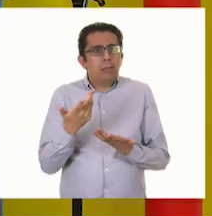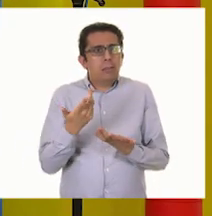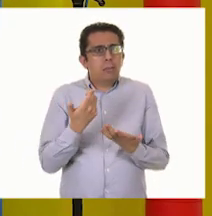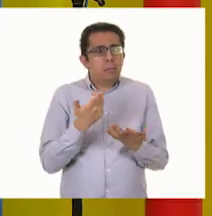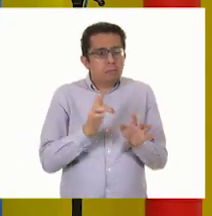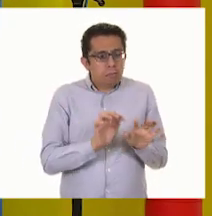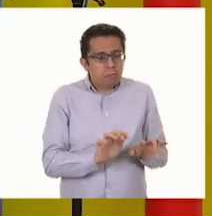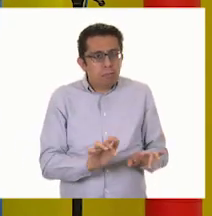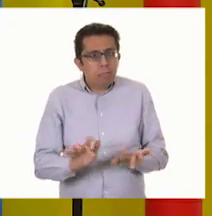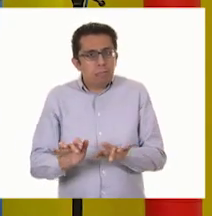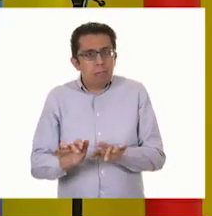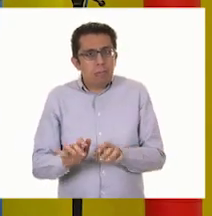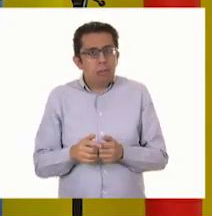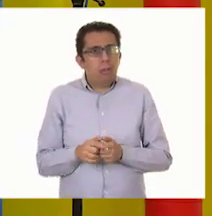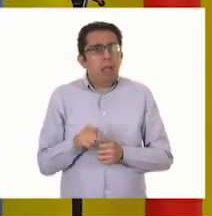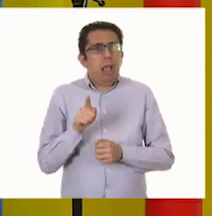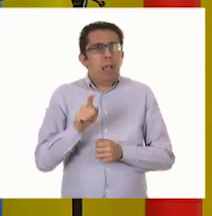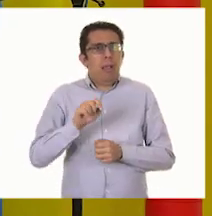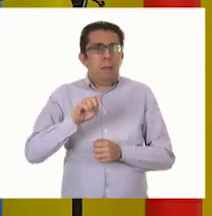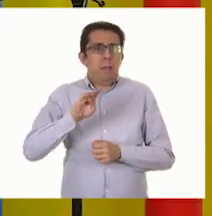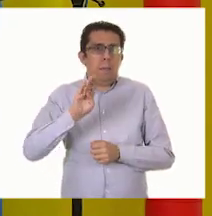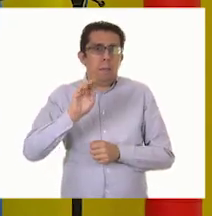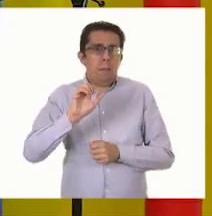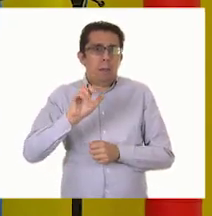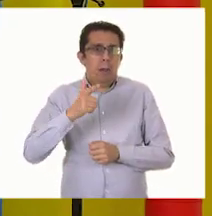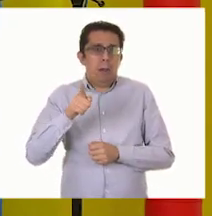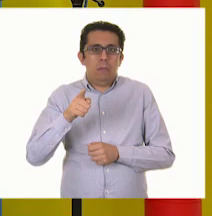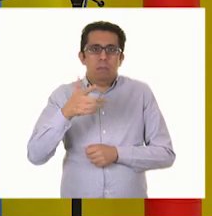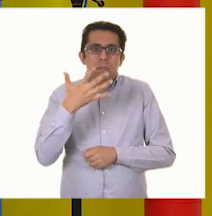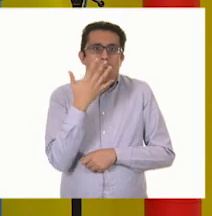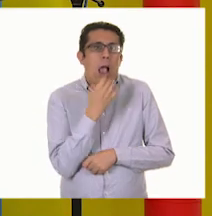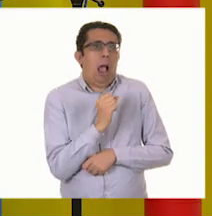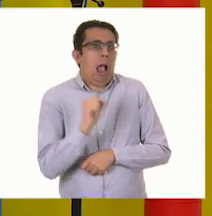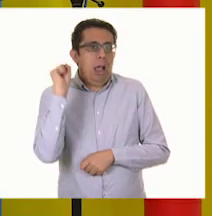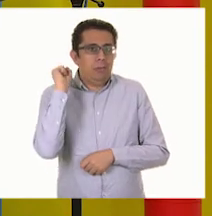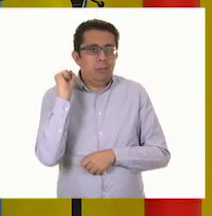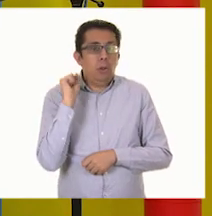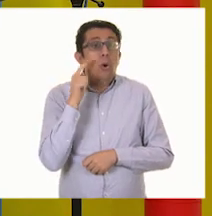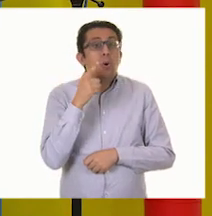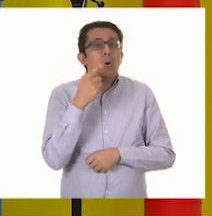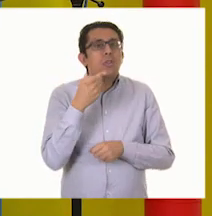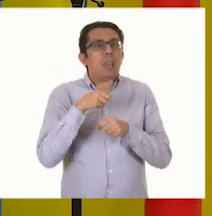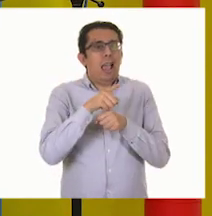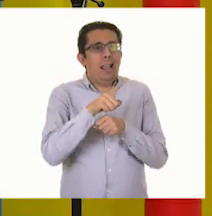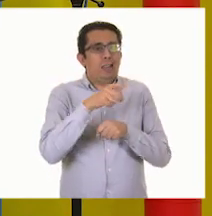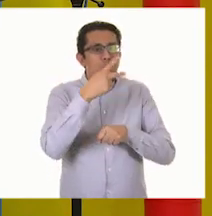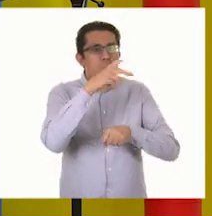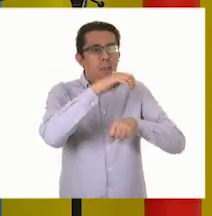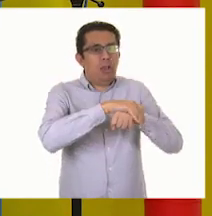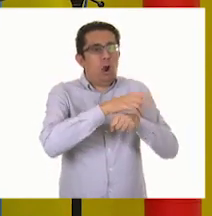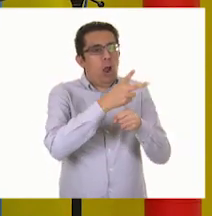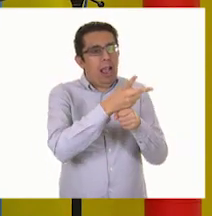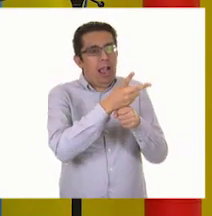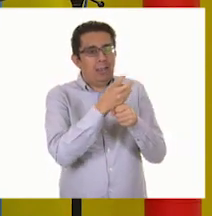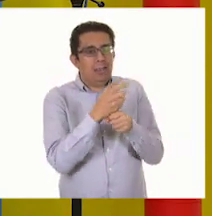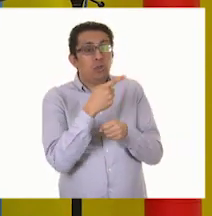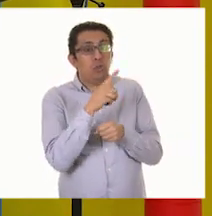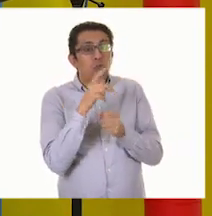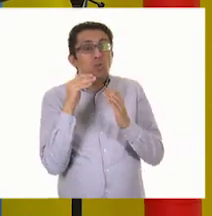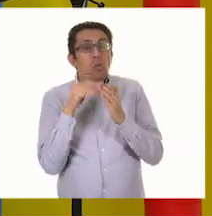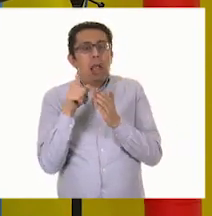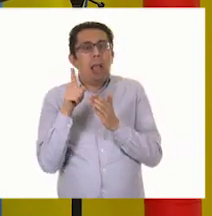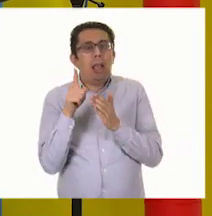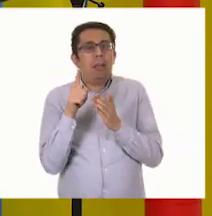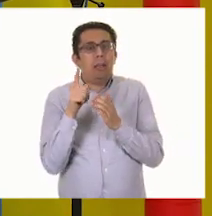órgano, instrumentos en los que Bach era todo un maestro. Un día invitó a Leopold a su casa y él se escondió detrás